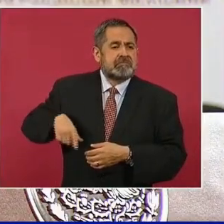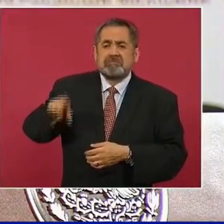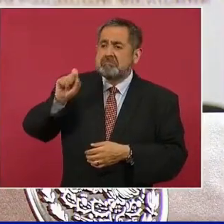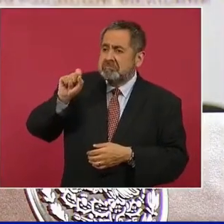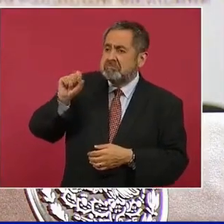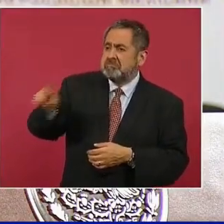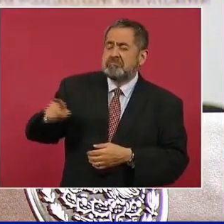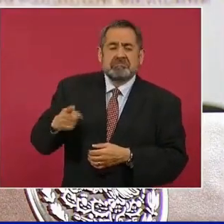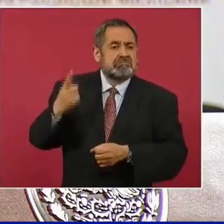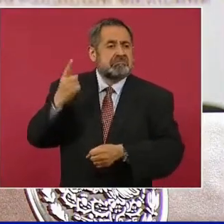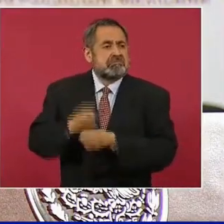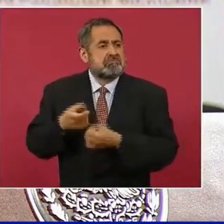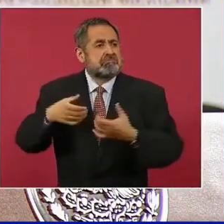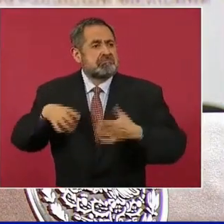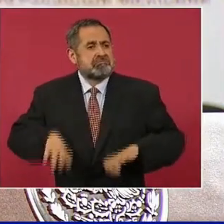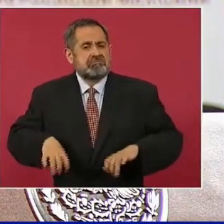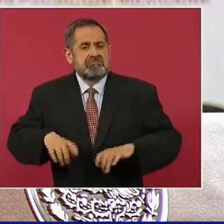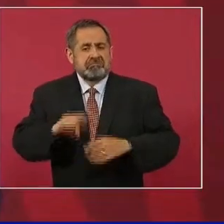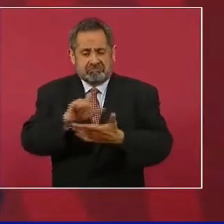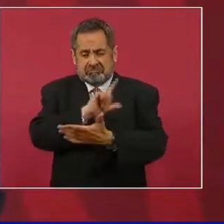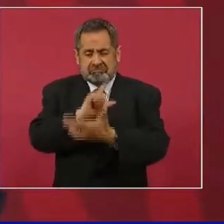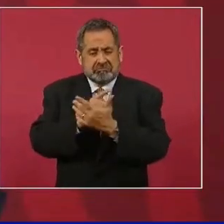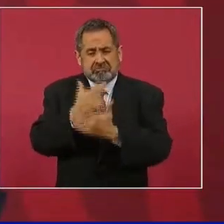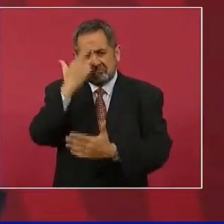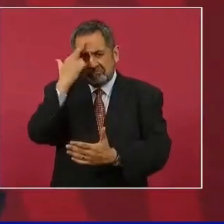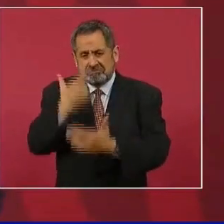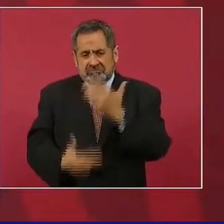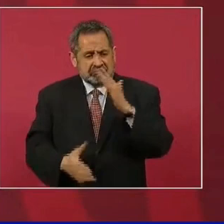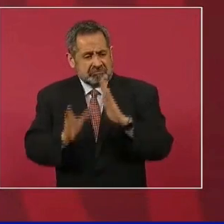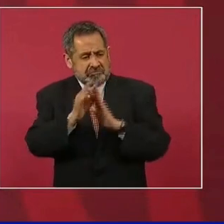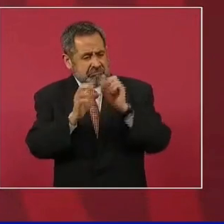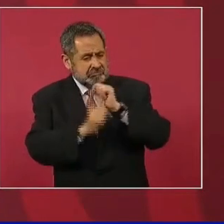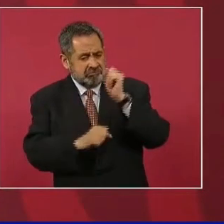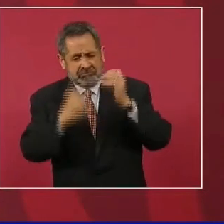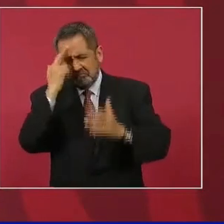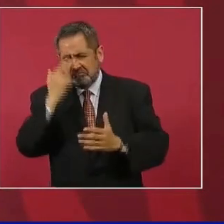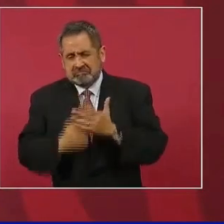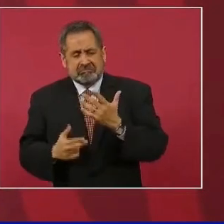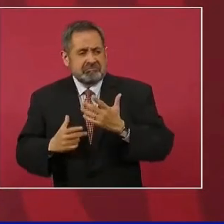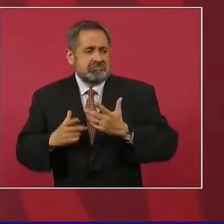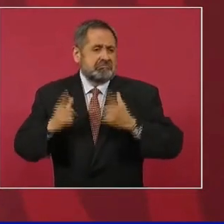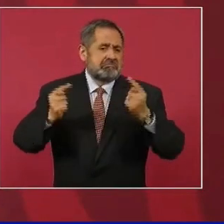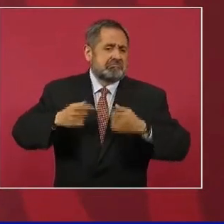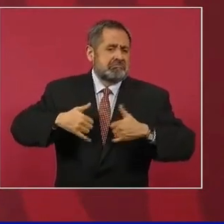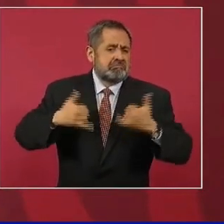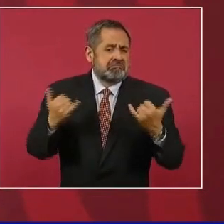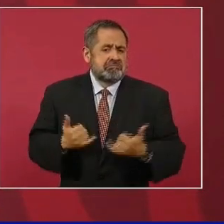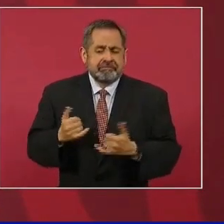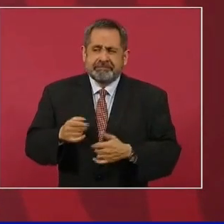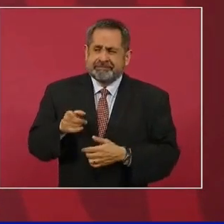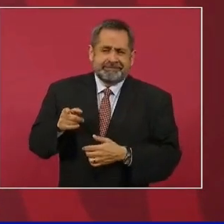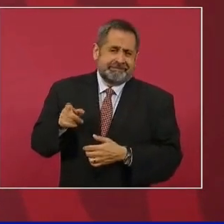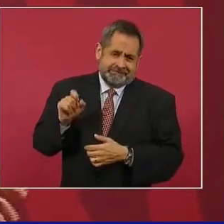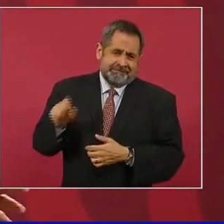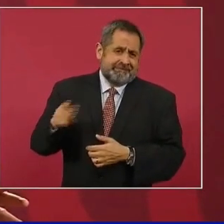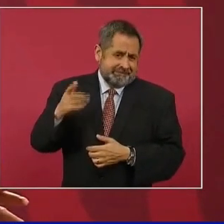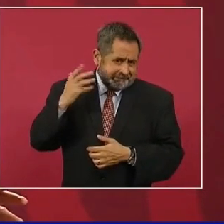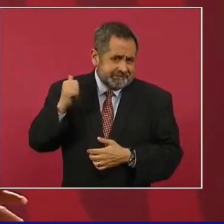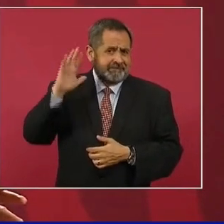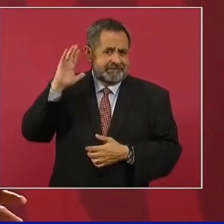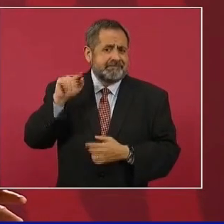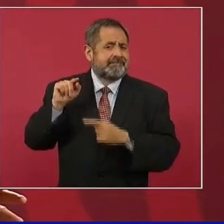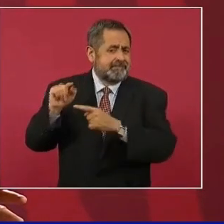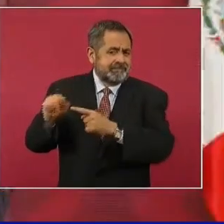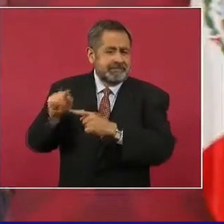en violar la Constitución, las leyes y en